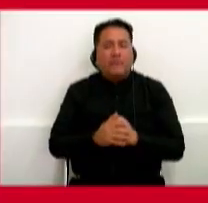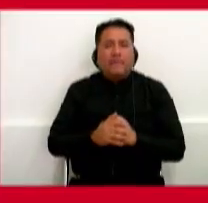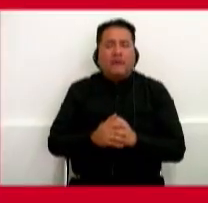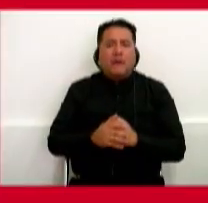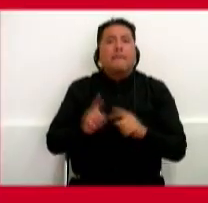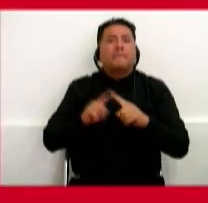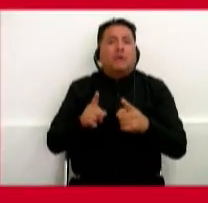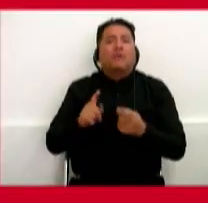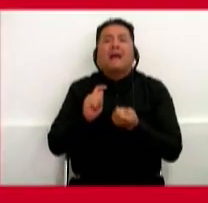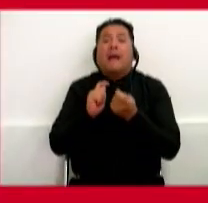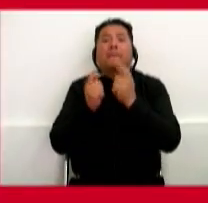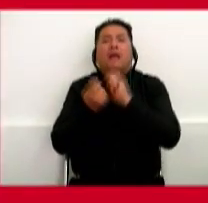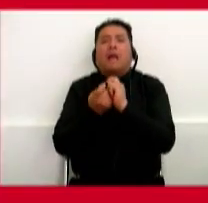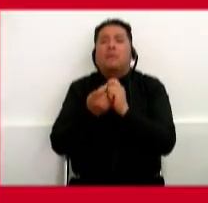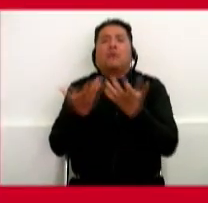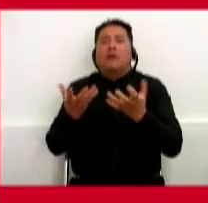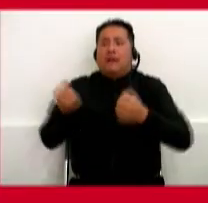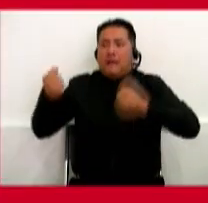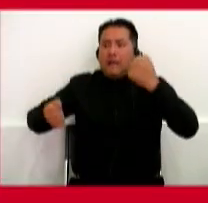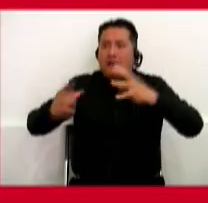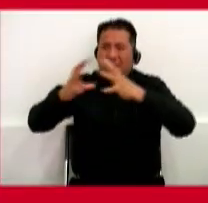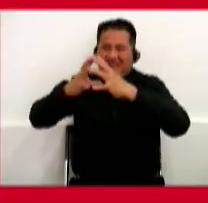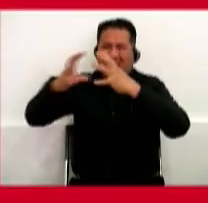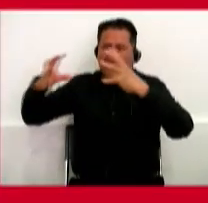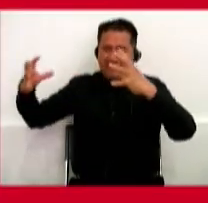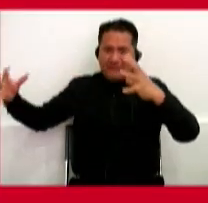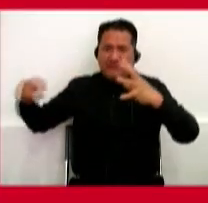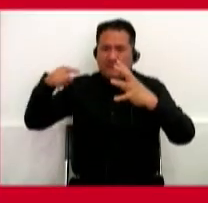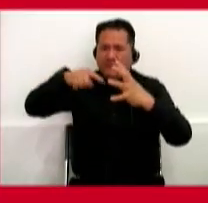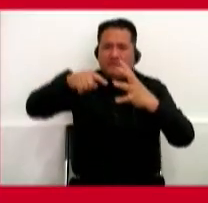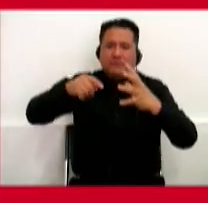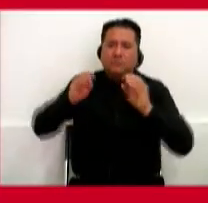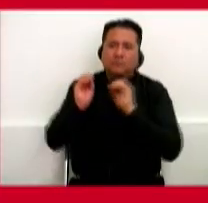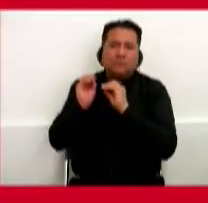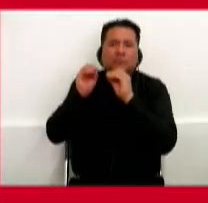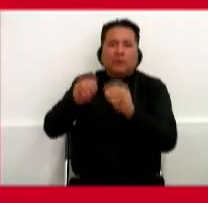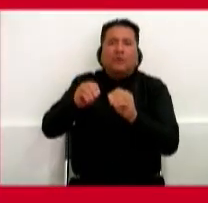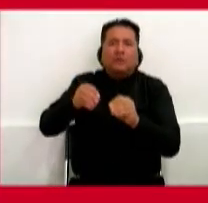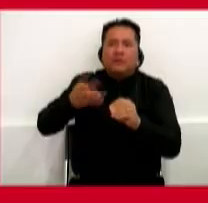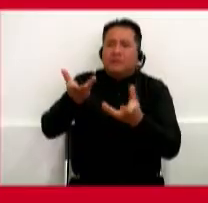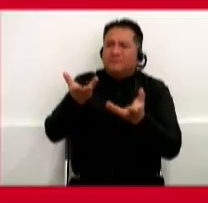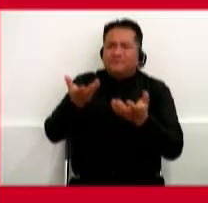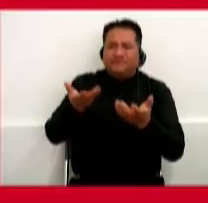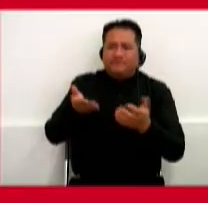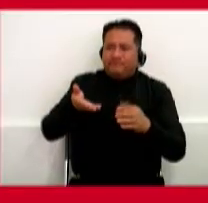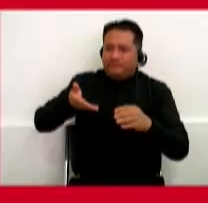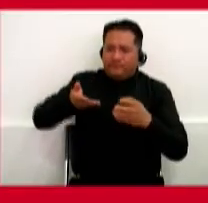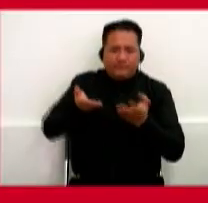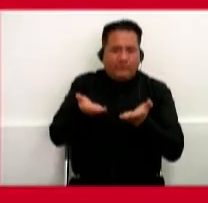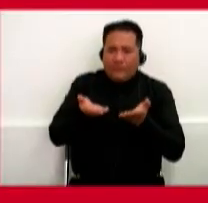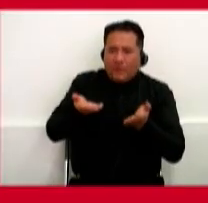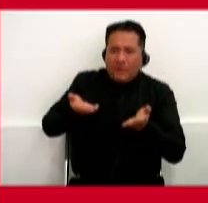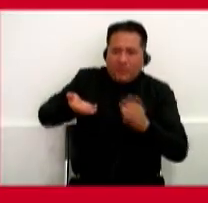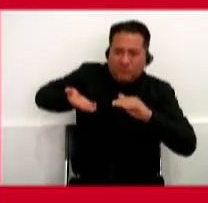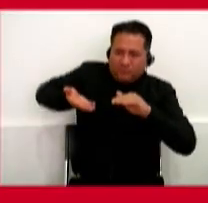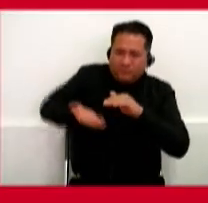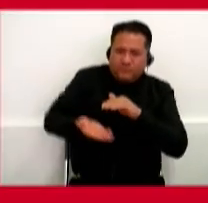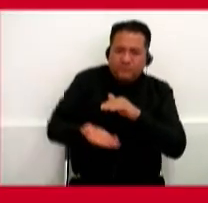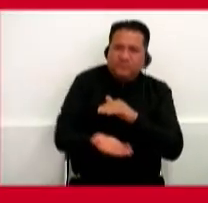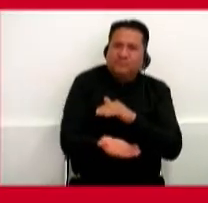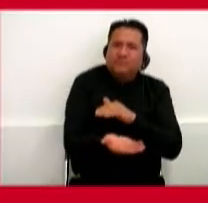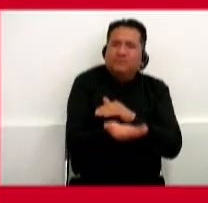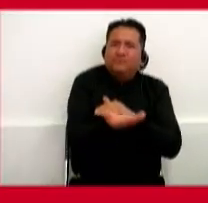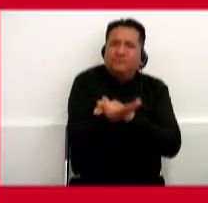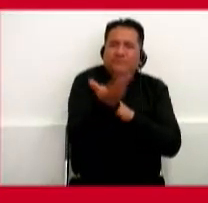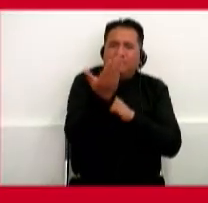los camiones, le implementamos la cola de pato que le llamamos, y también los suples para poder